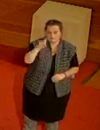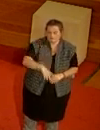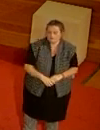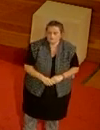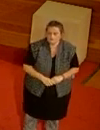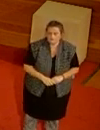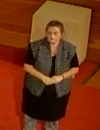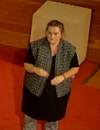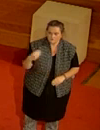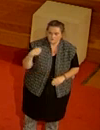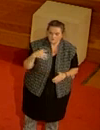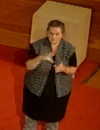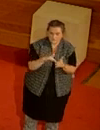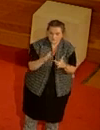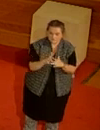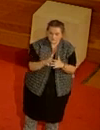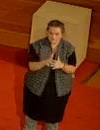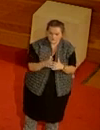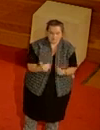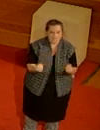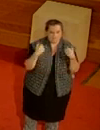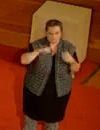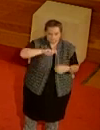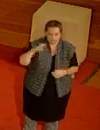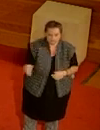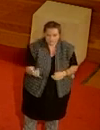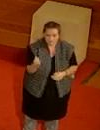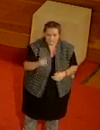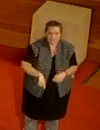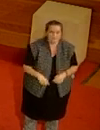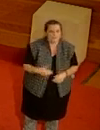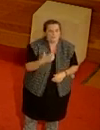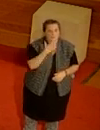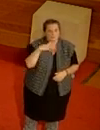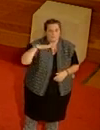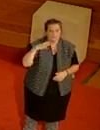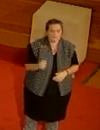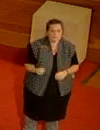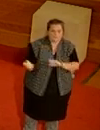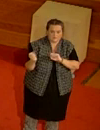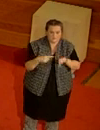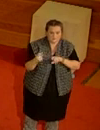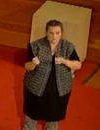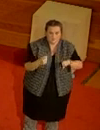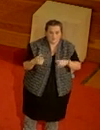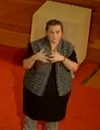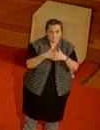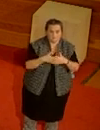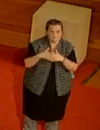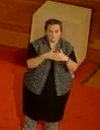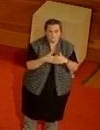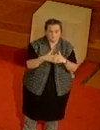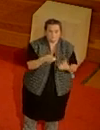Jesús se quiere bestia Palestina he refugio batu en agentearen España